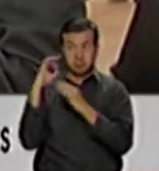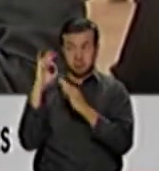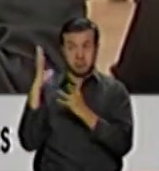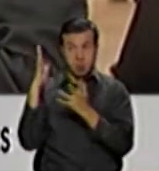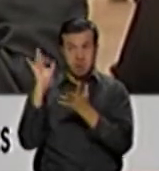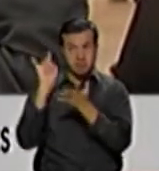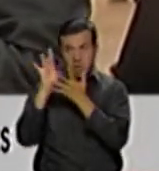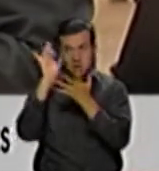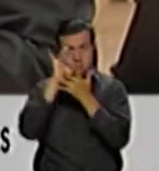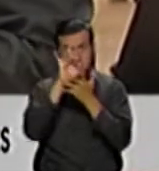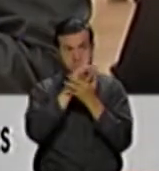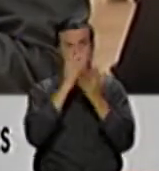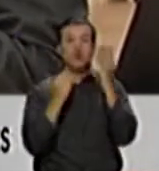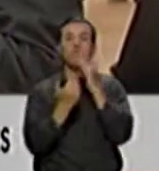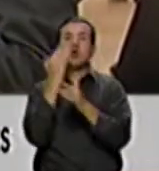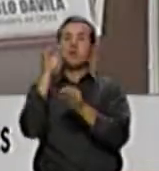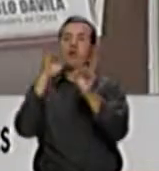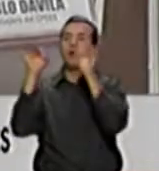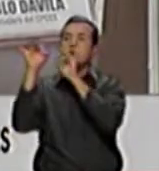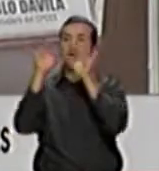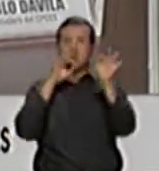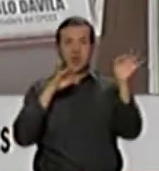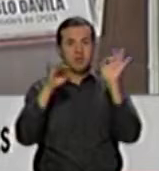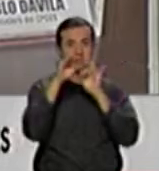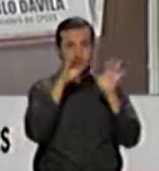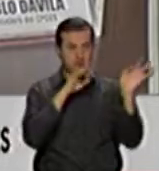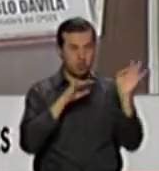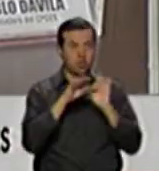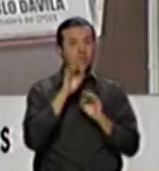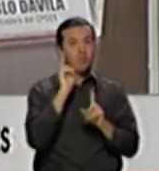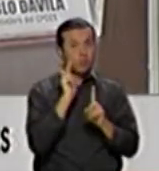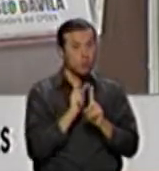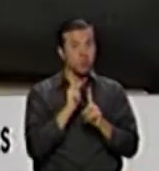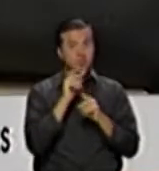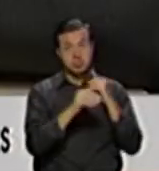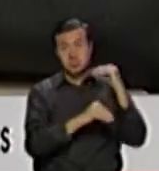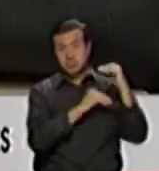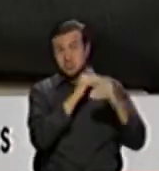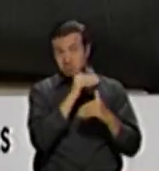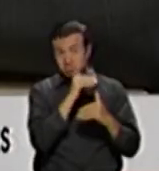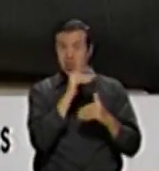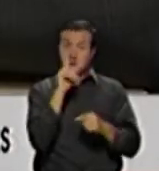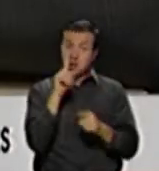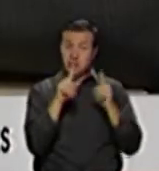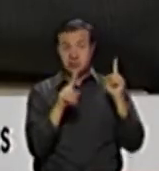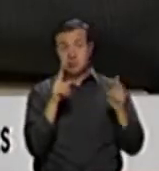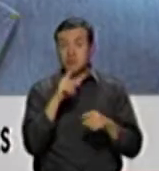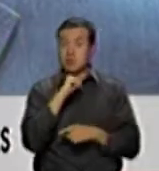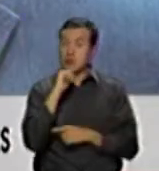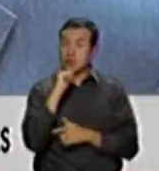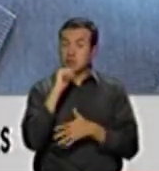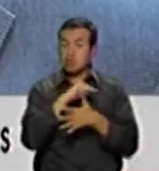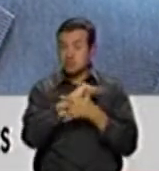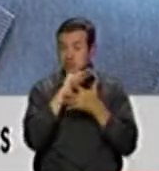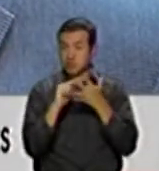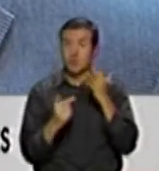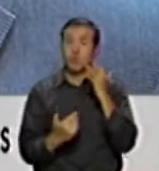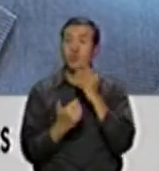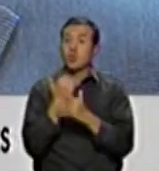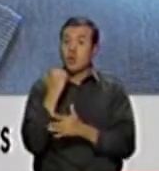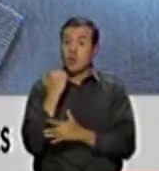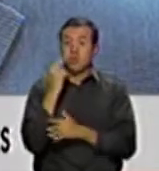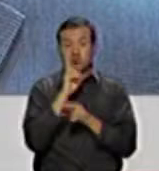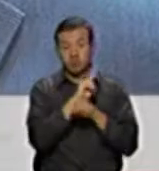trabajo y determinar a sus reemplazos. Un aspecto en que si bien han existido avances, también hay varios pendientes. Y la designación también